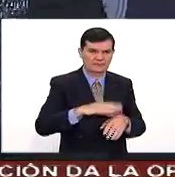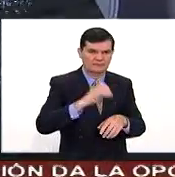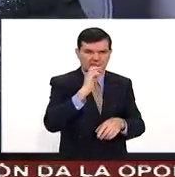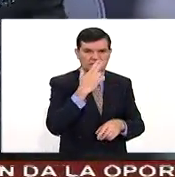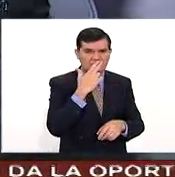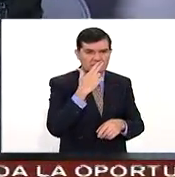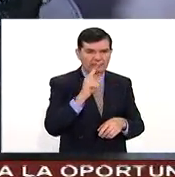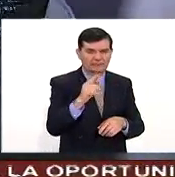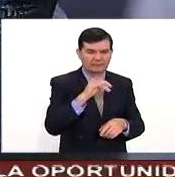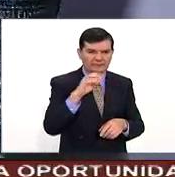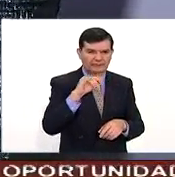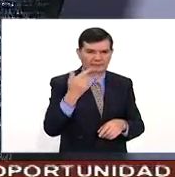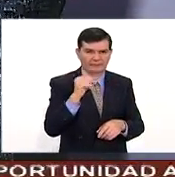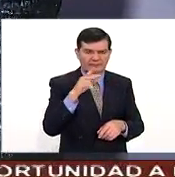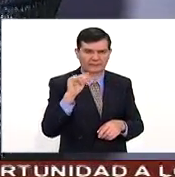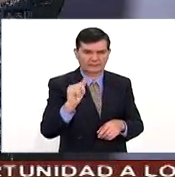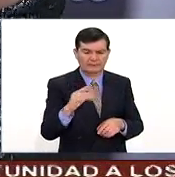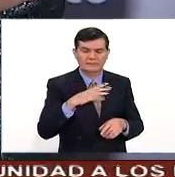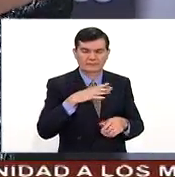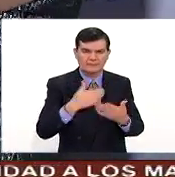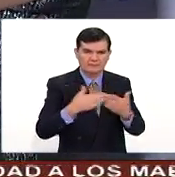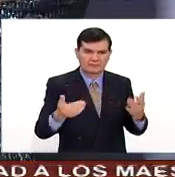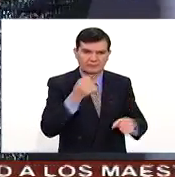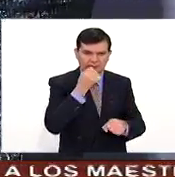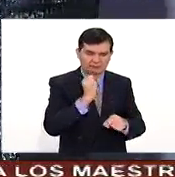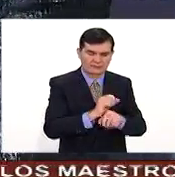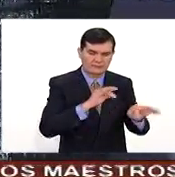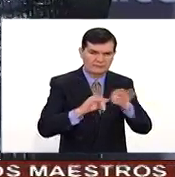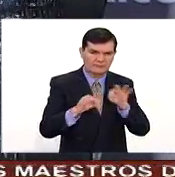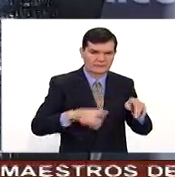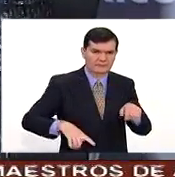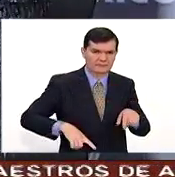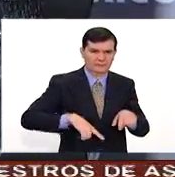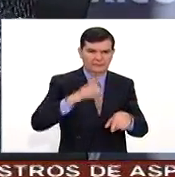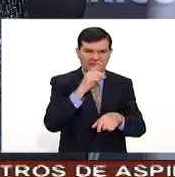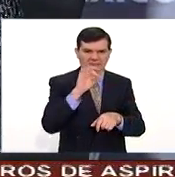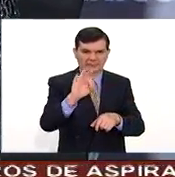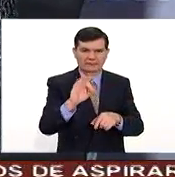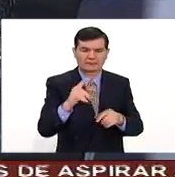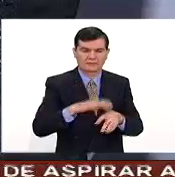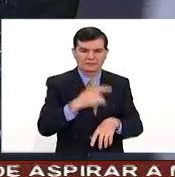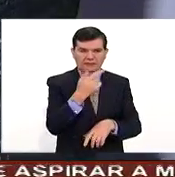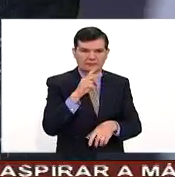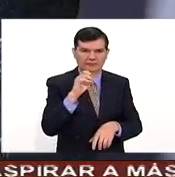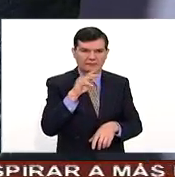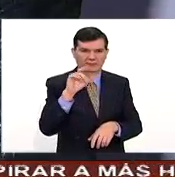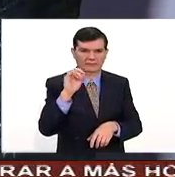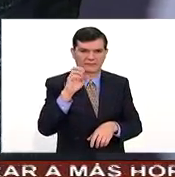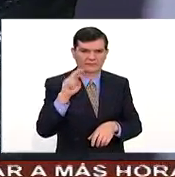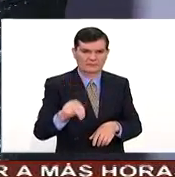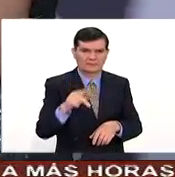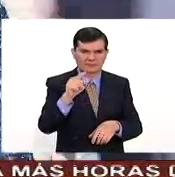Chihuahua. Amalia García, actual secretario del Trabajo del Gobierno del Distrito Federal. Y Gustavo